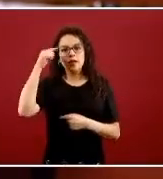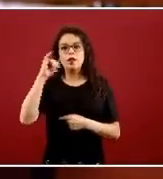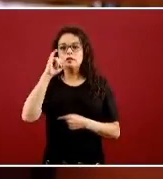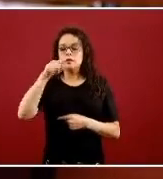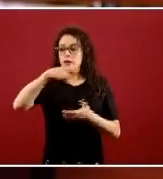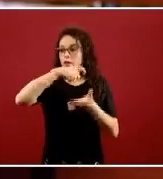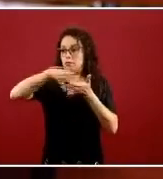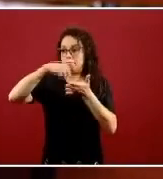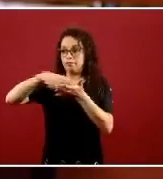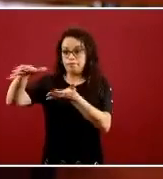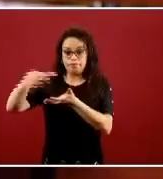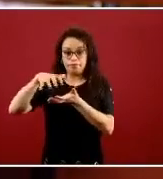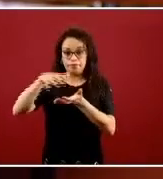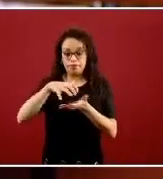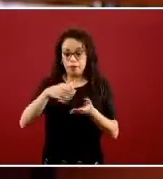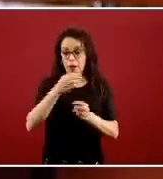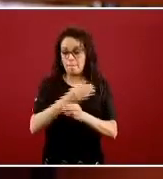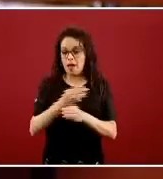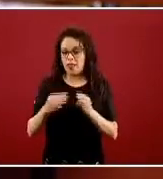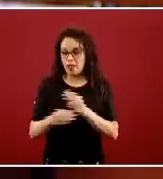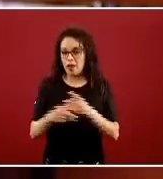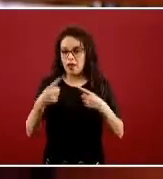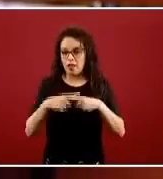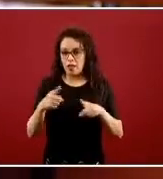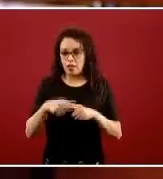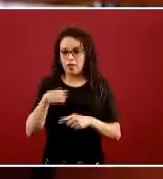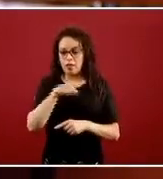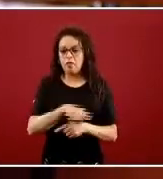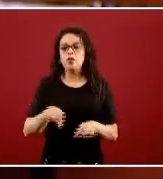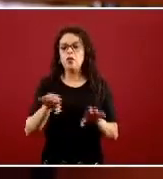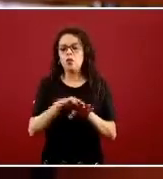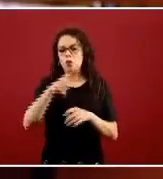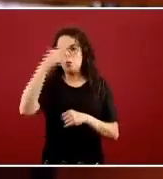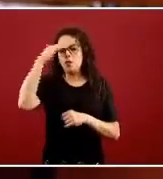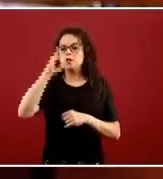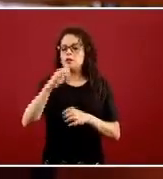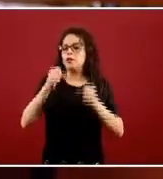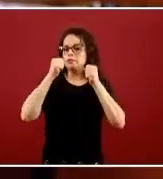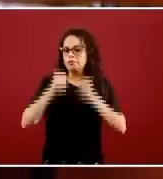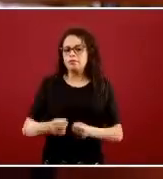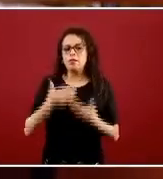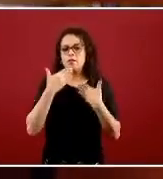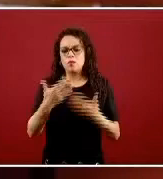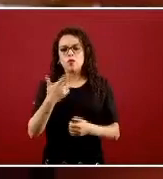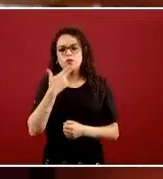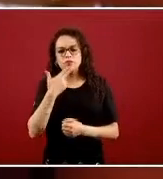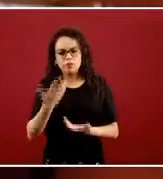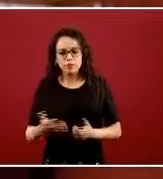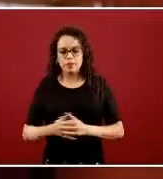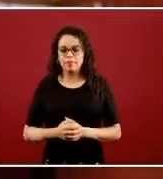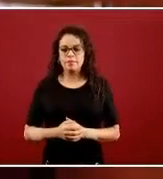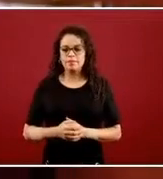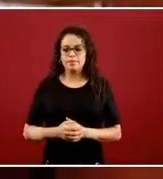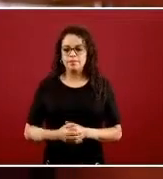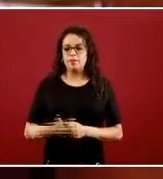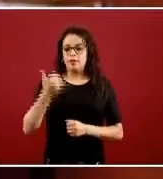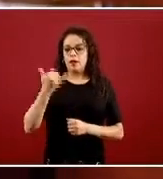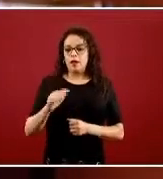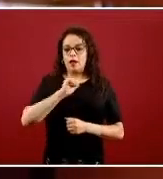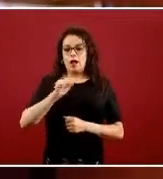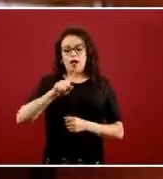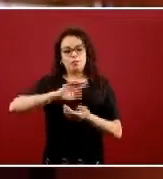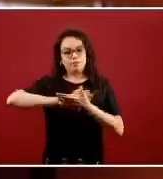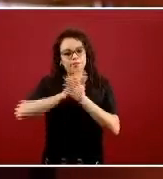compras que ha anunciado? Esa sería mi primera pregunta. La segunda, si me lo permite, en el tema de reconversión de hospitales, aquí se anunció